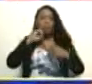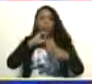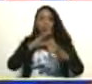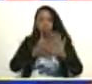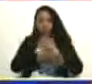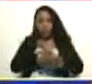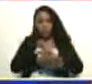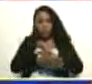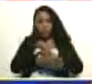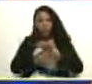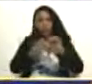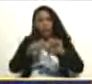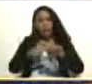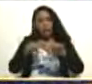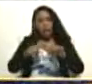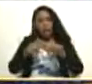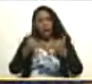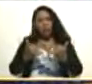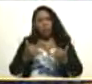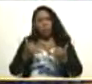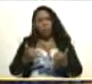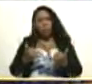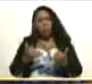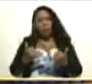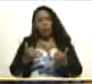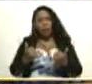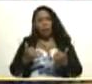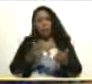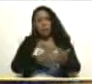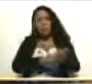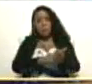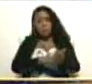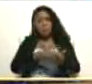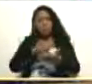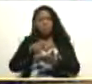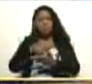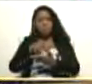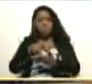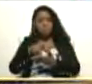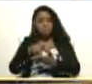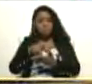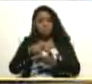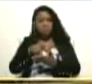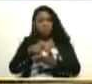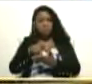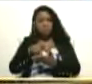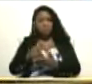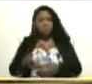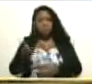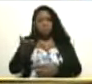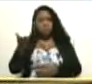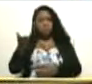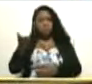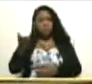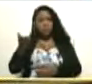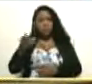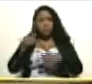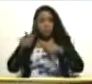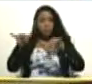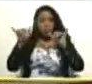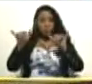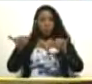Es un tono que se basa en el carácter participativo y en el carácter protagónico de esa